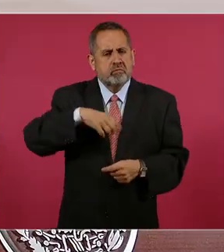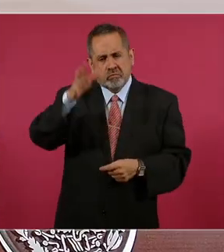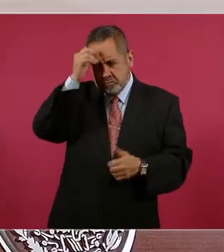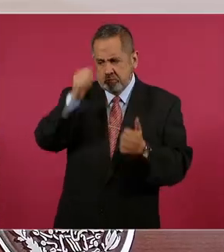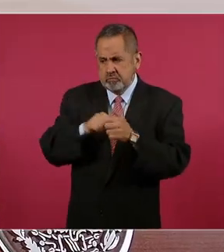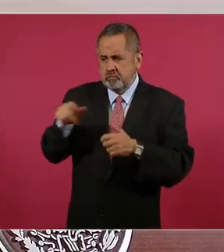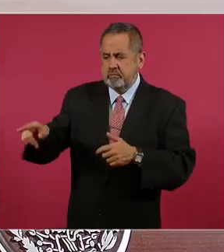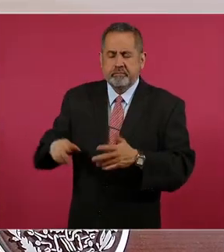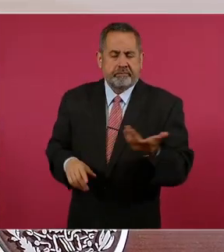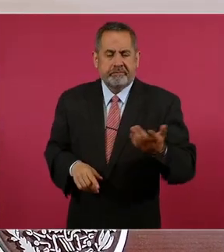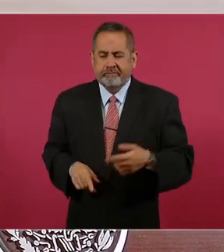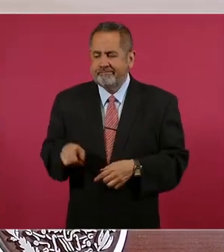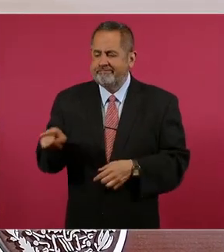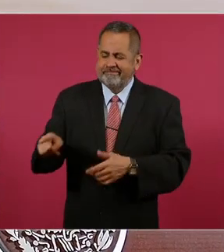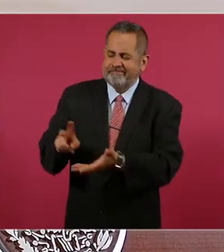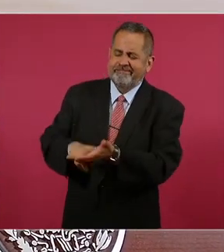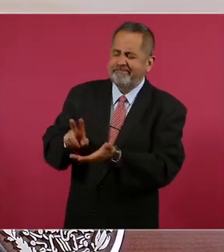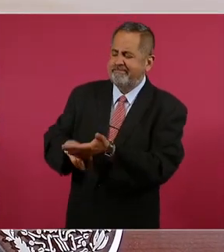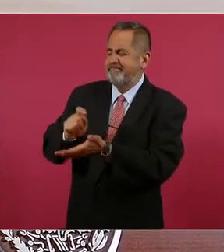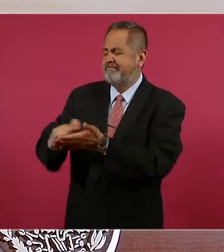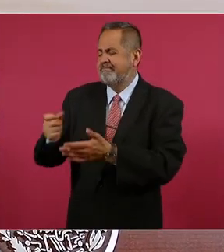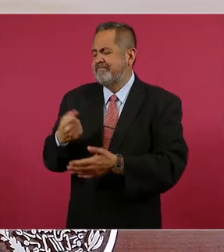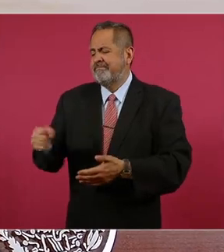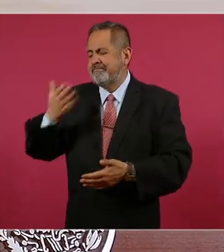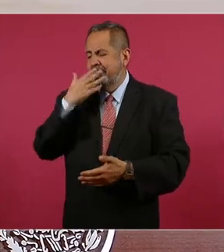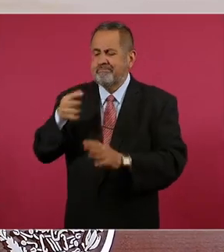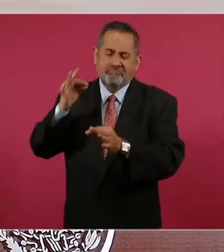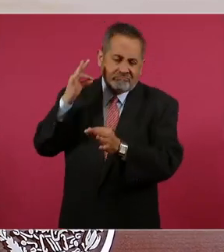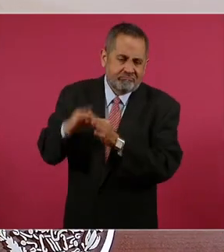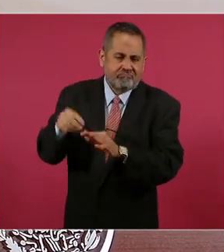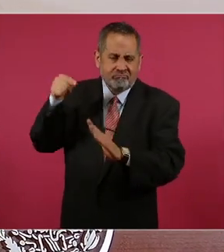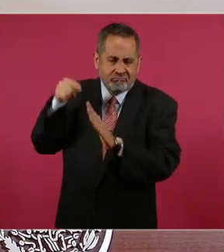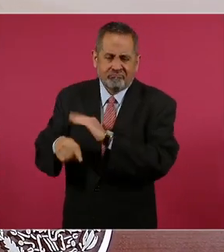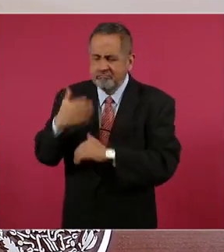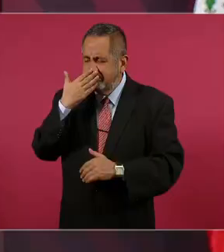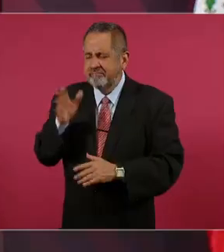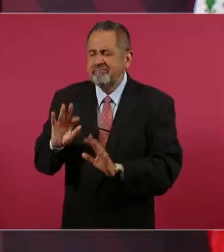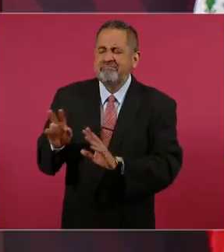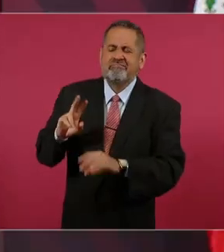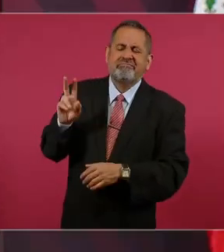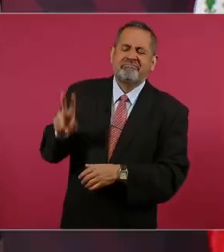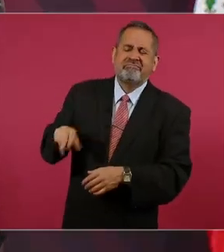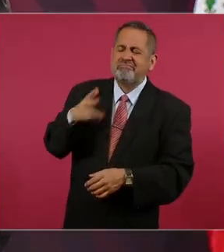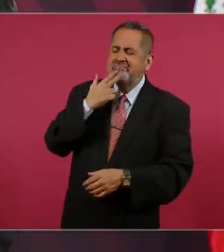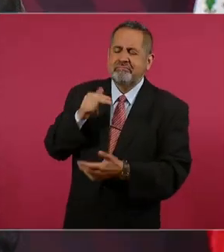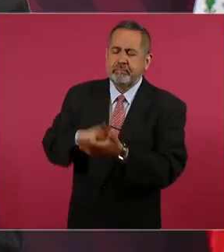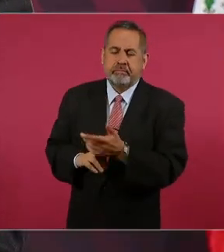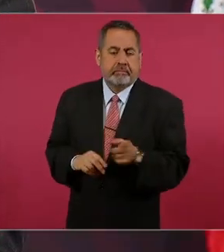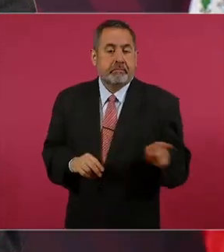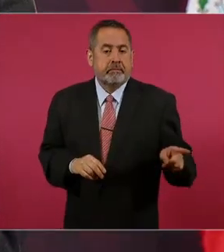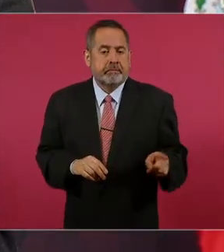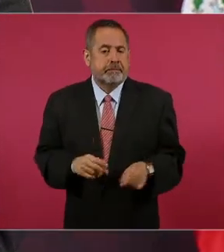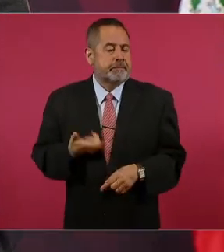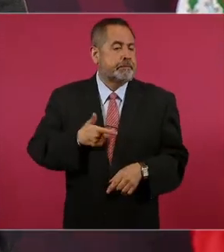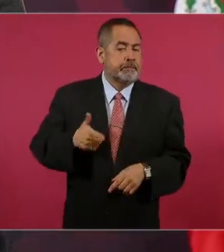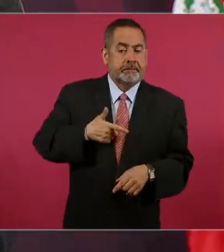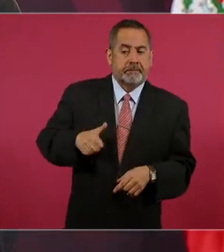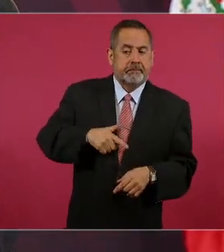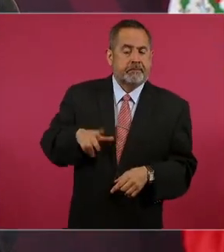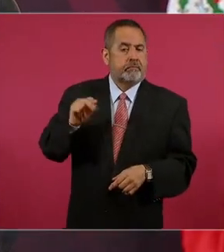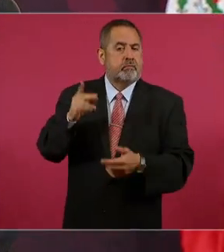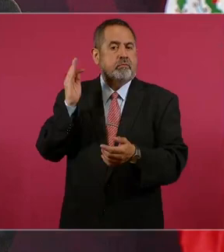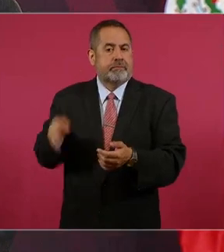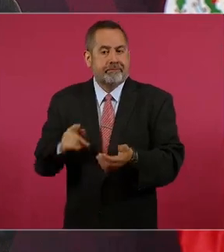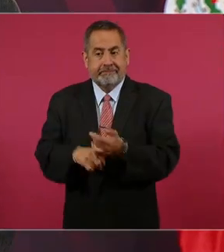les catiman valor literario y científico. Unos por negarse a reconocer en Madero